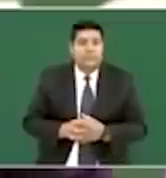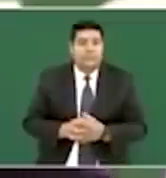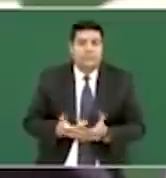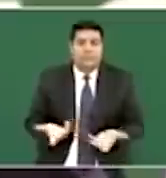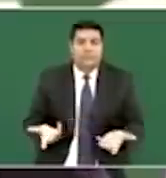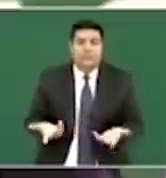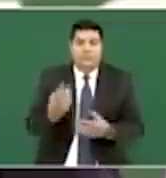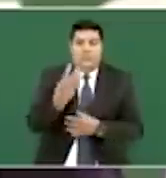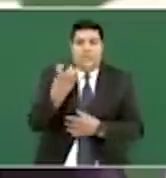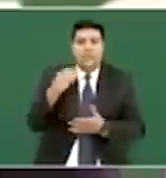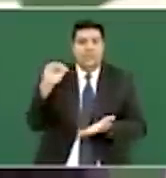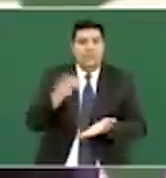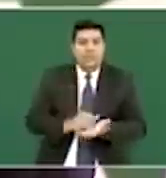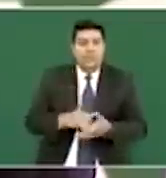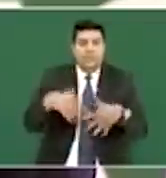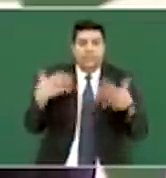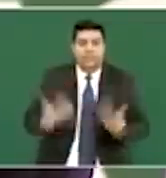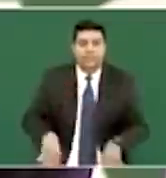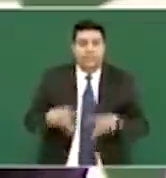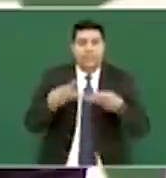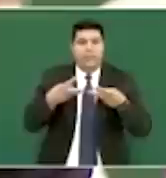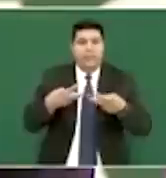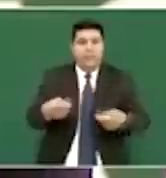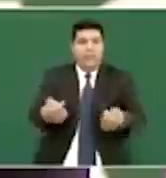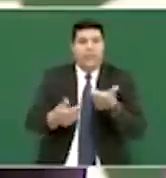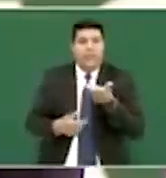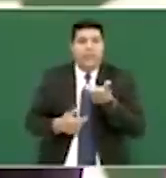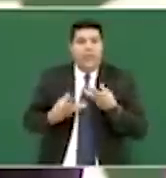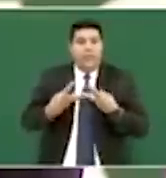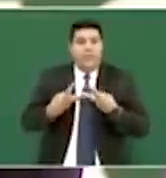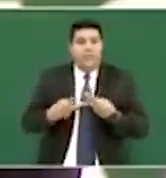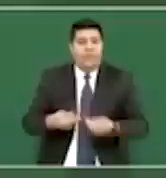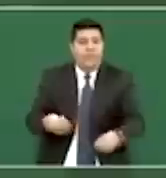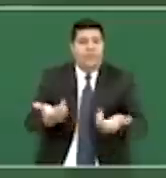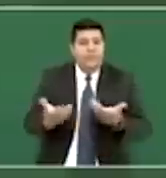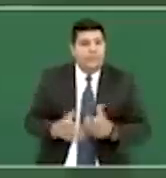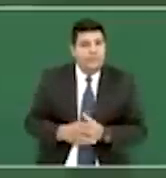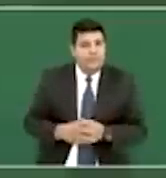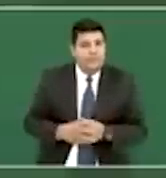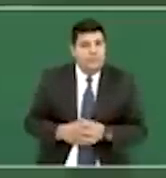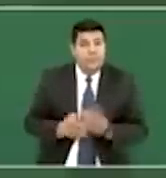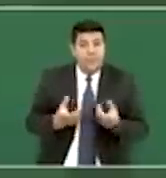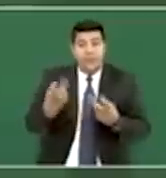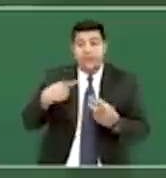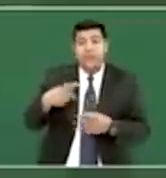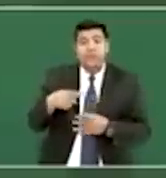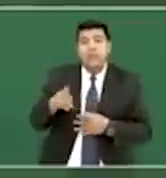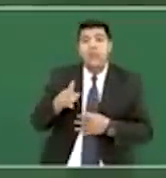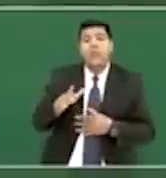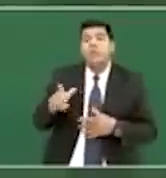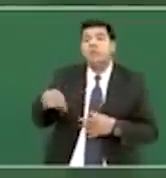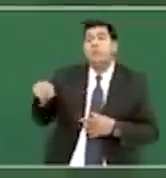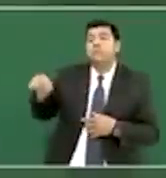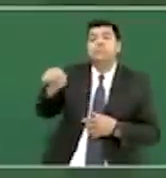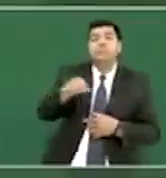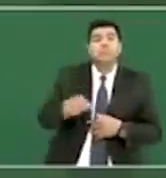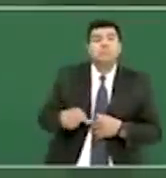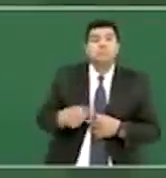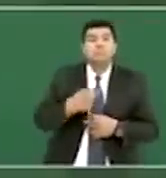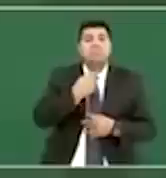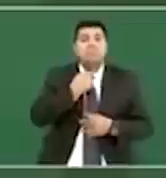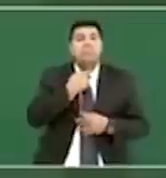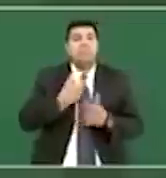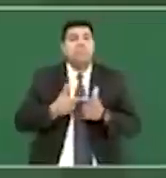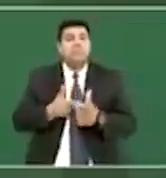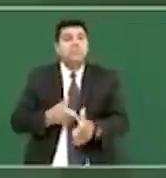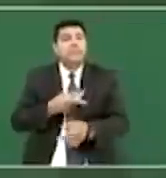Pues ahí se quedaba todo el presupuesto en los aparatos burocráticos, no le llegaba nada al pueblo. Entonces, ya no queremos